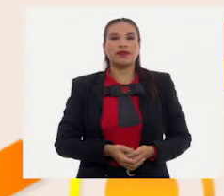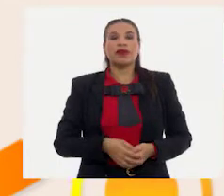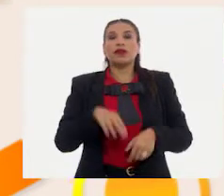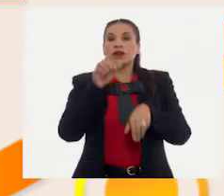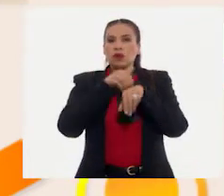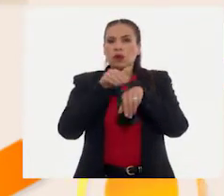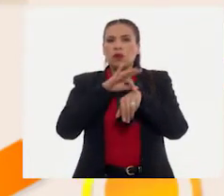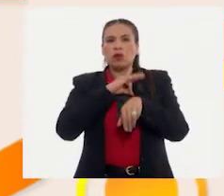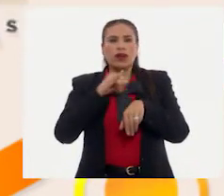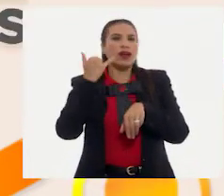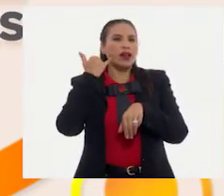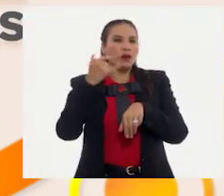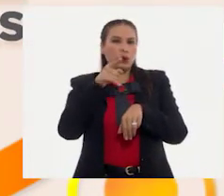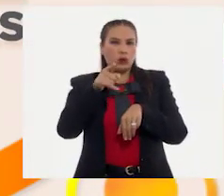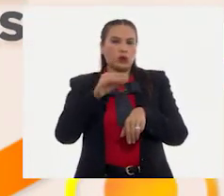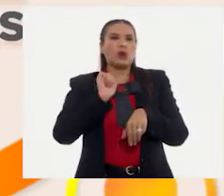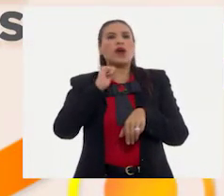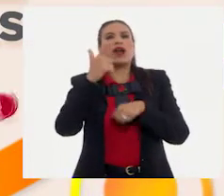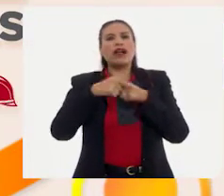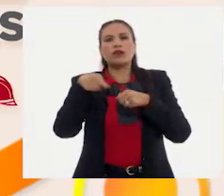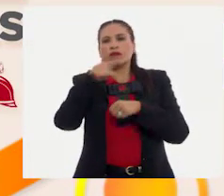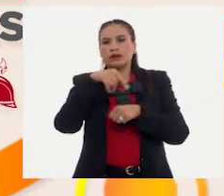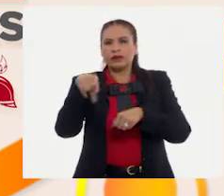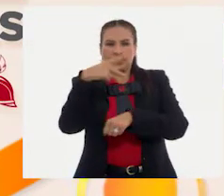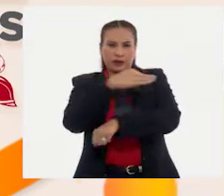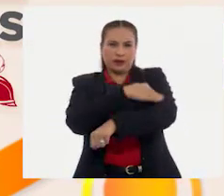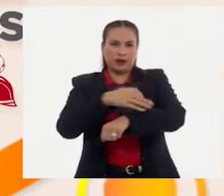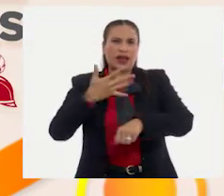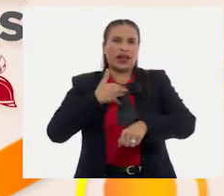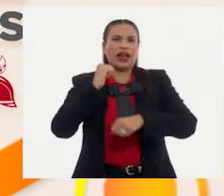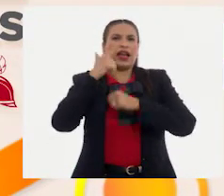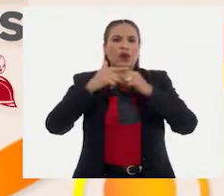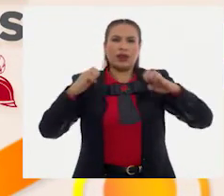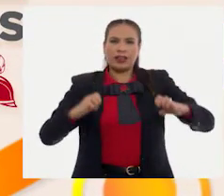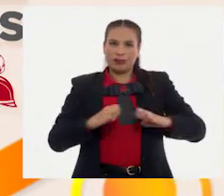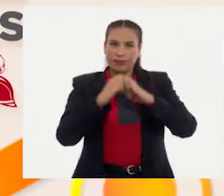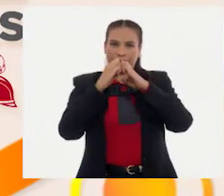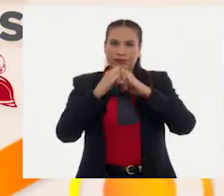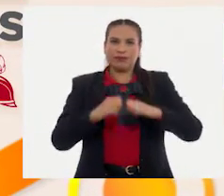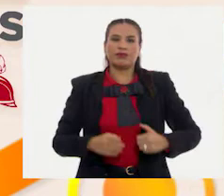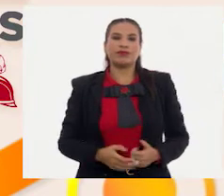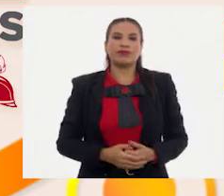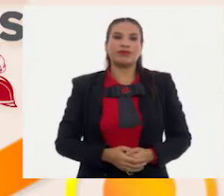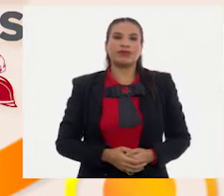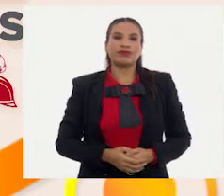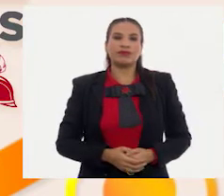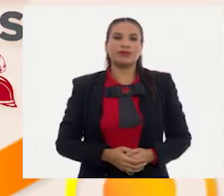número puedes llamar cuando tú o alguien cerca de ti tenga una emergencia.